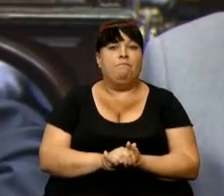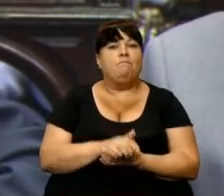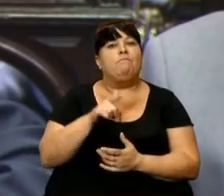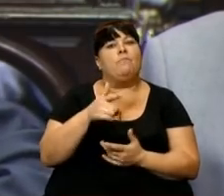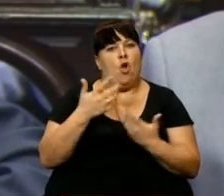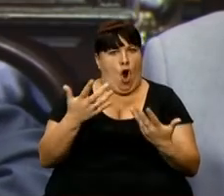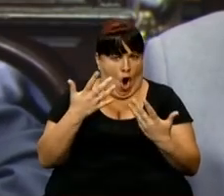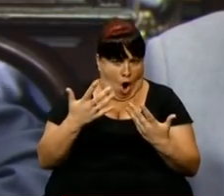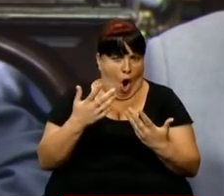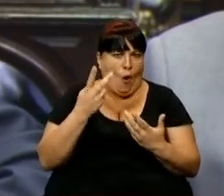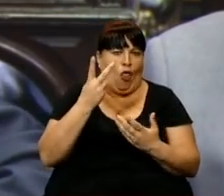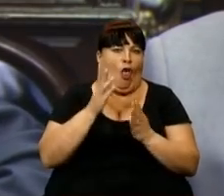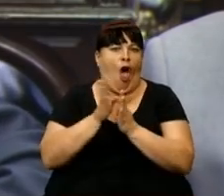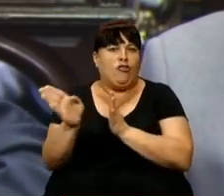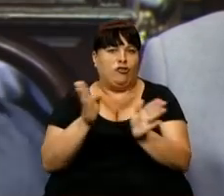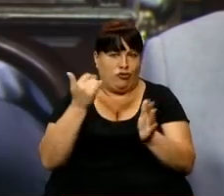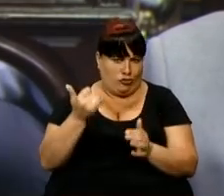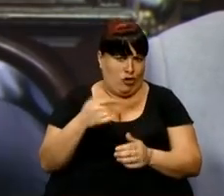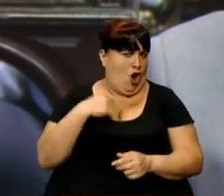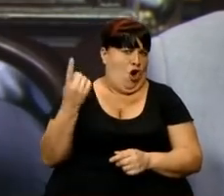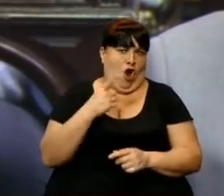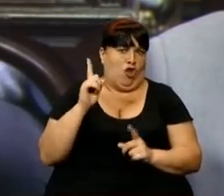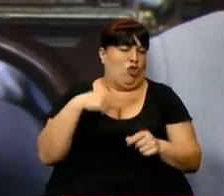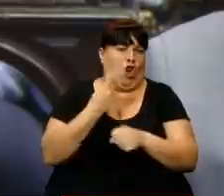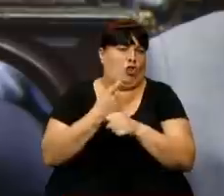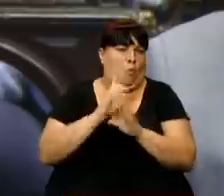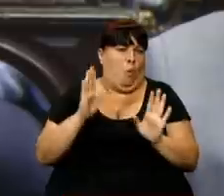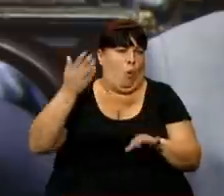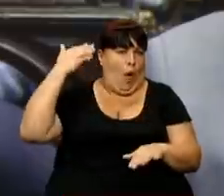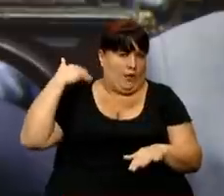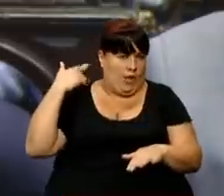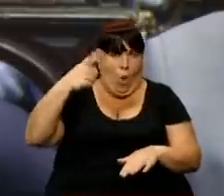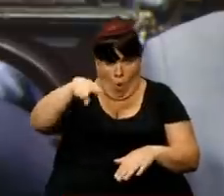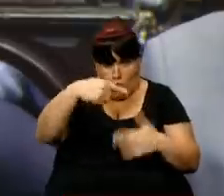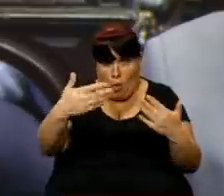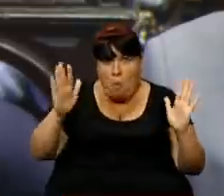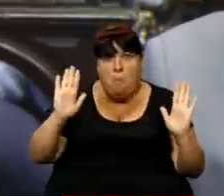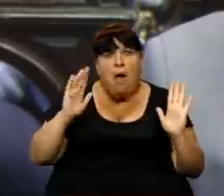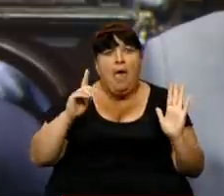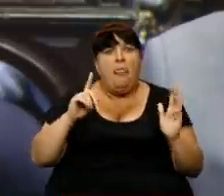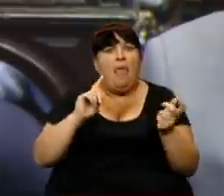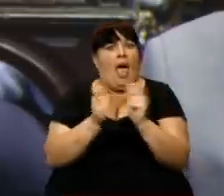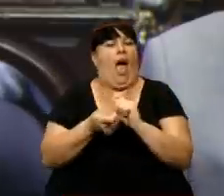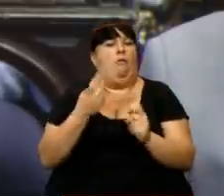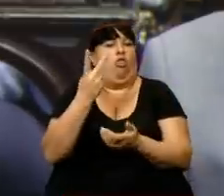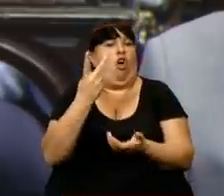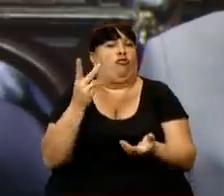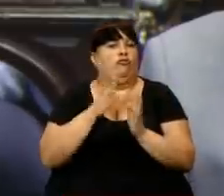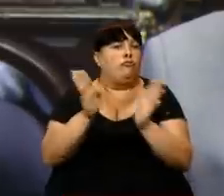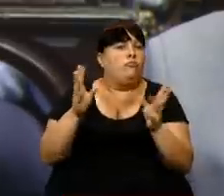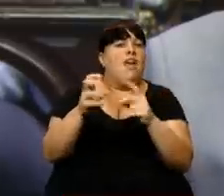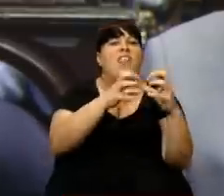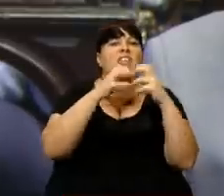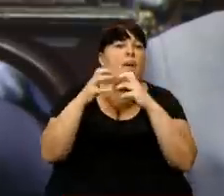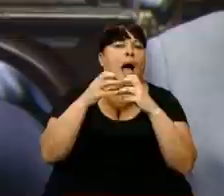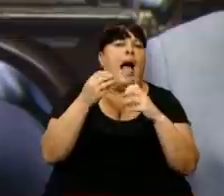que por supuesto tiene dos planos. Nosotros no lo pudimos hacer. Ustedes podrían haberlo hecho y haber hecho un